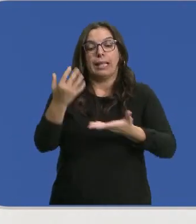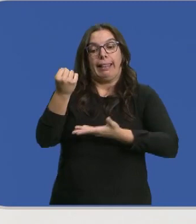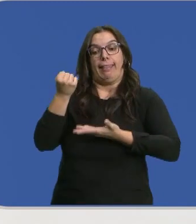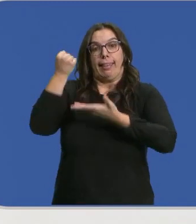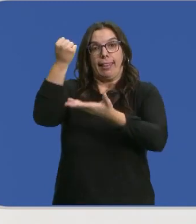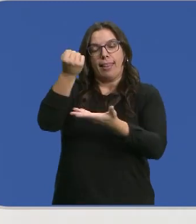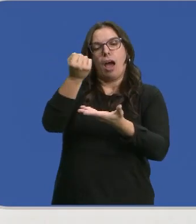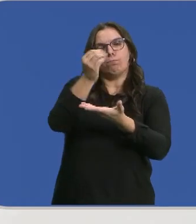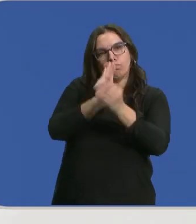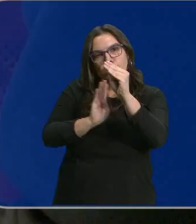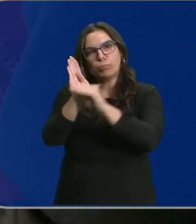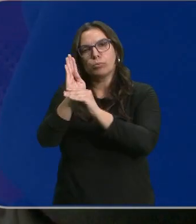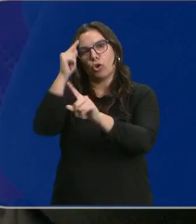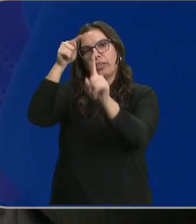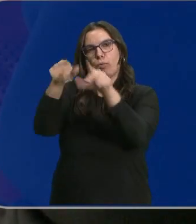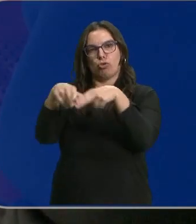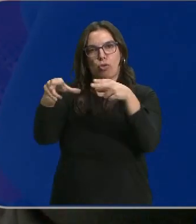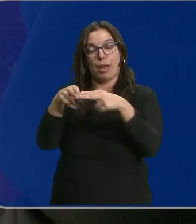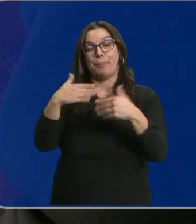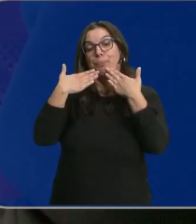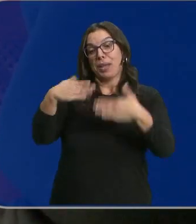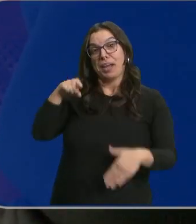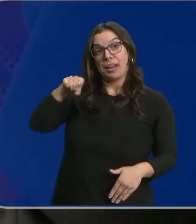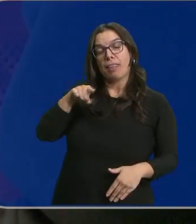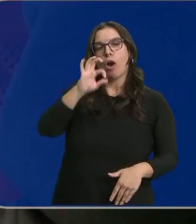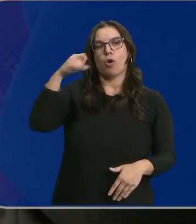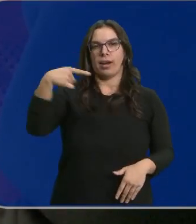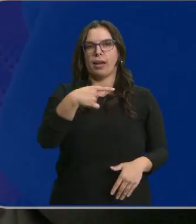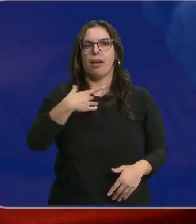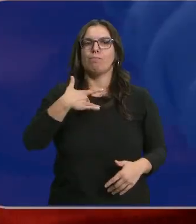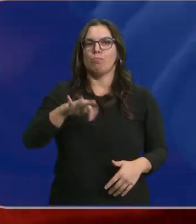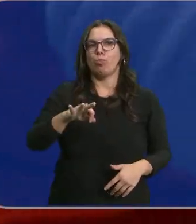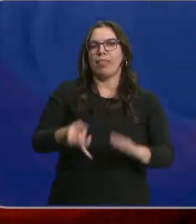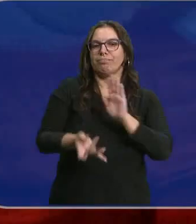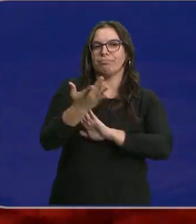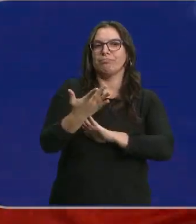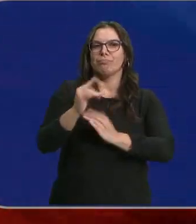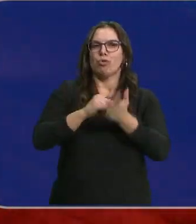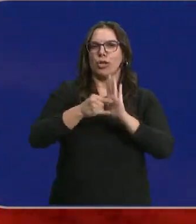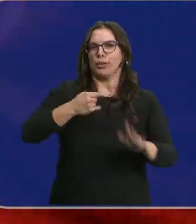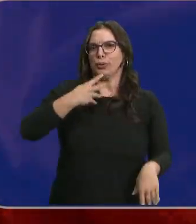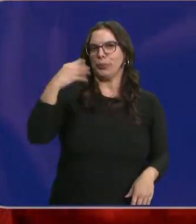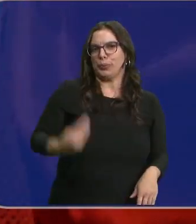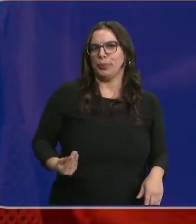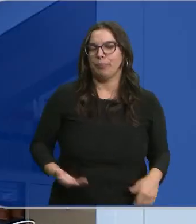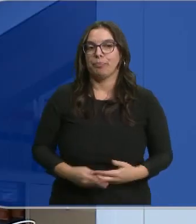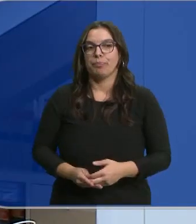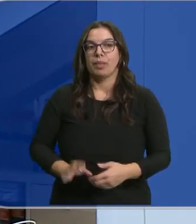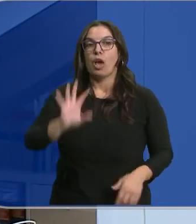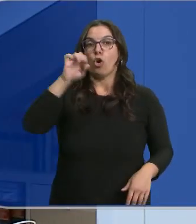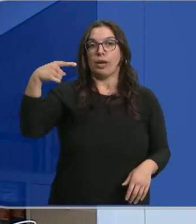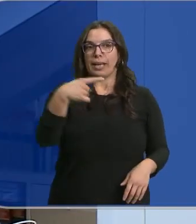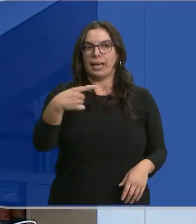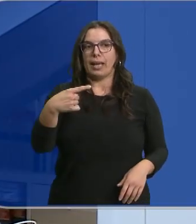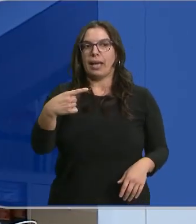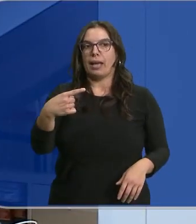para fines sociales. Gracias a estas donaciones, las ONG pueden poner en marcha grandes proyectos. Las ONGs